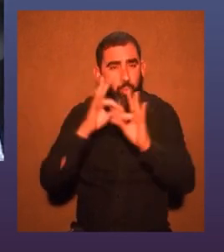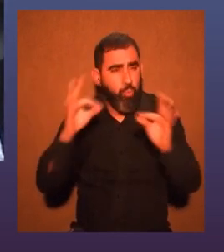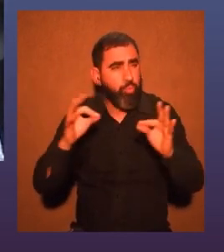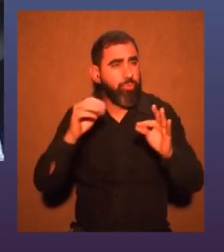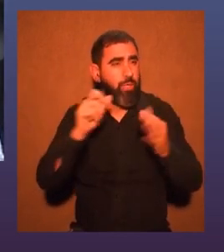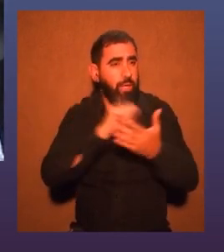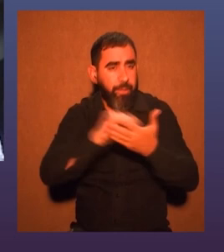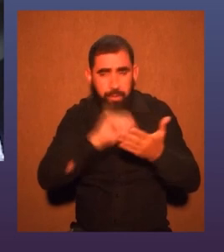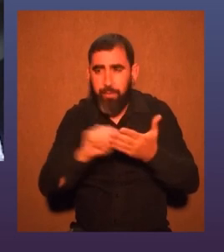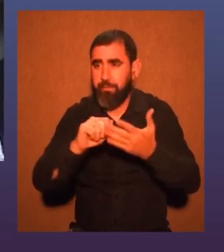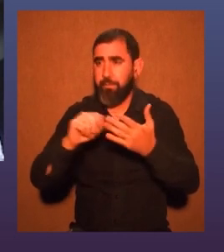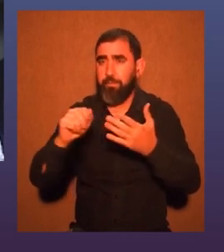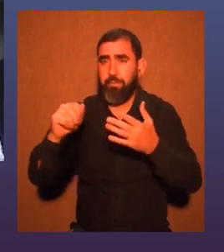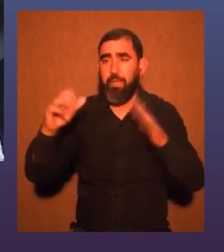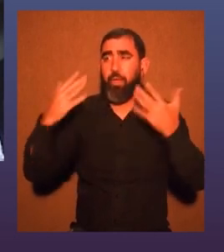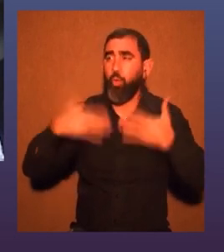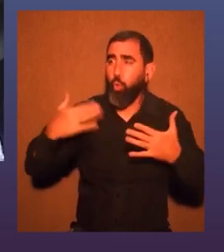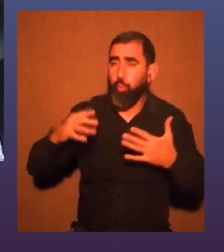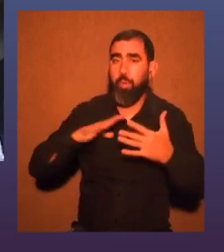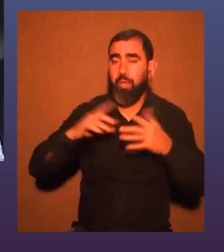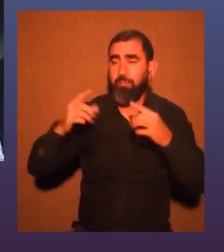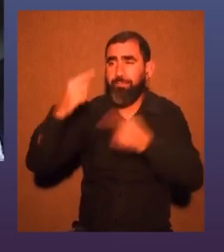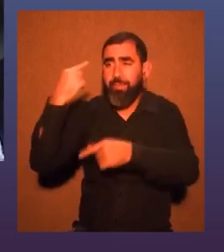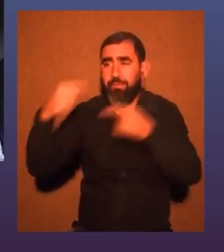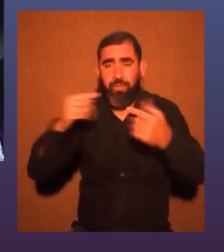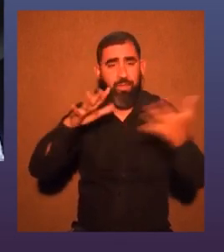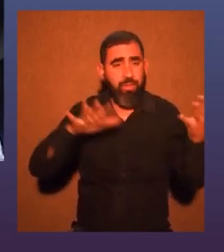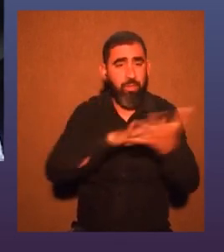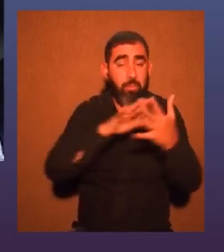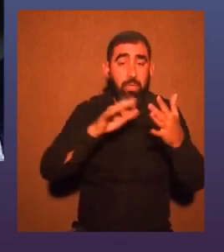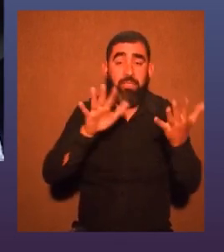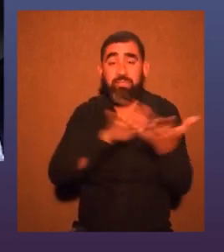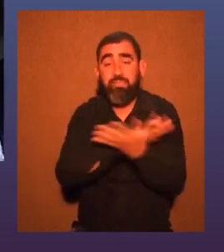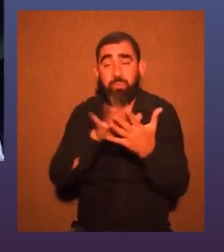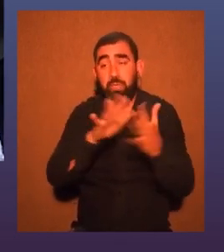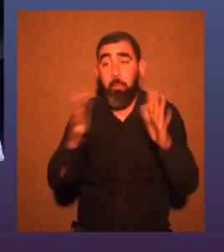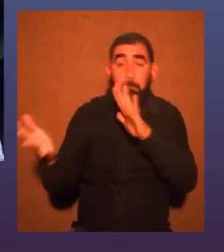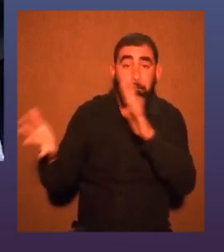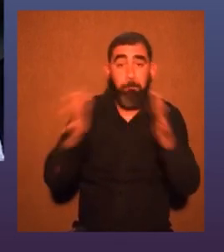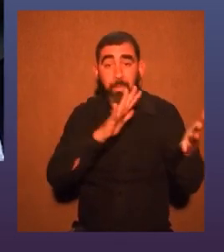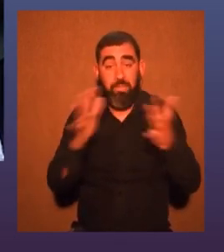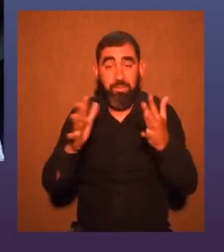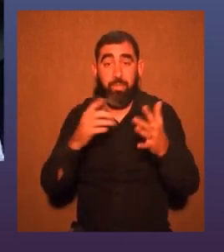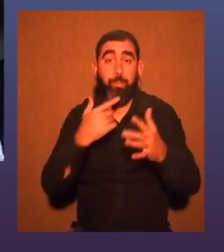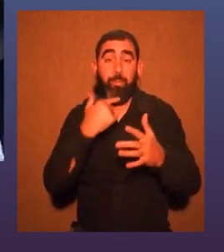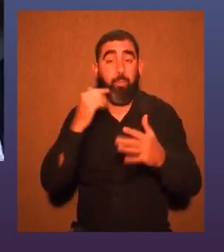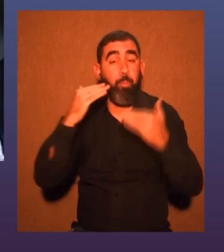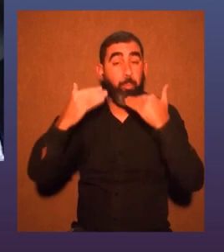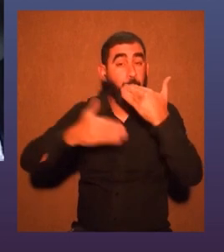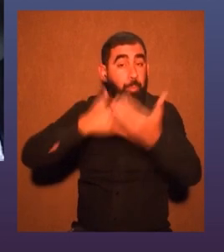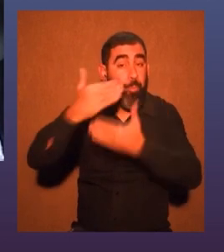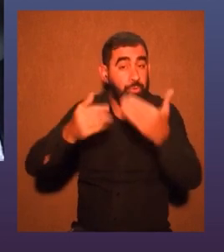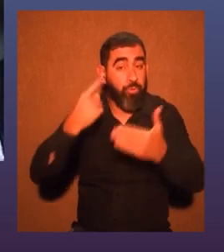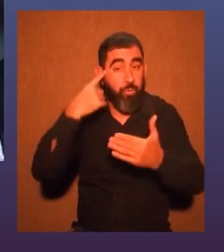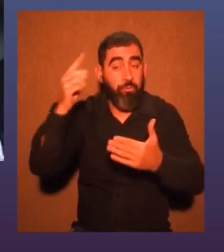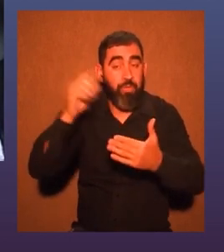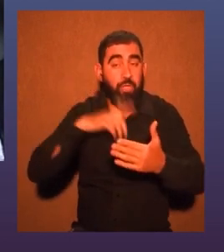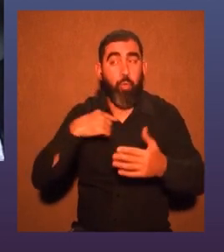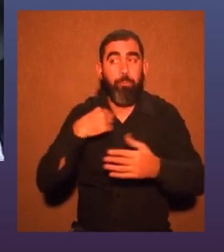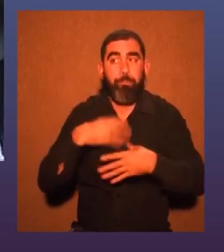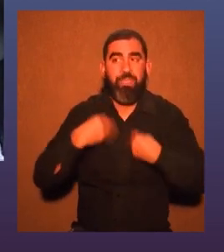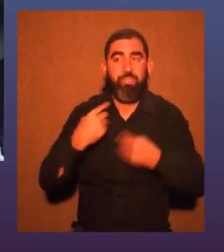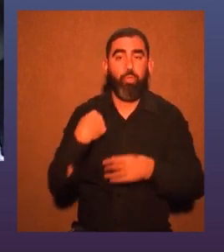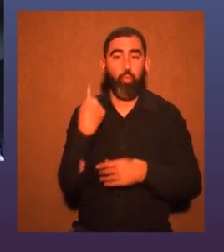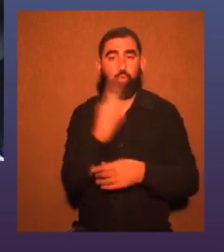procesos creativos, porque desde los diferentes lugares nos pasan cosas muy similares, ¿no? Donde uno de pronto en un proceso creativo se siente o un poco solo